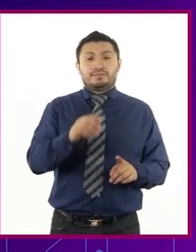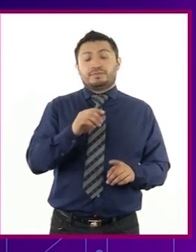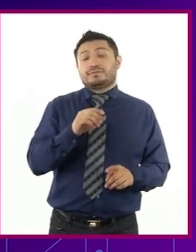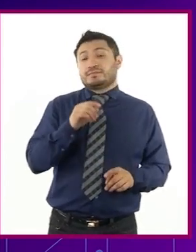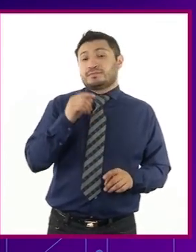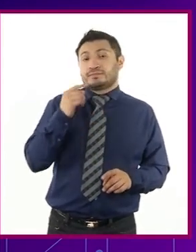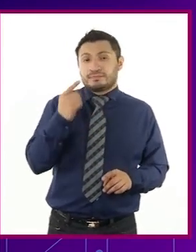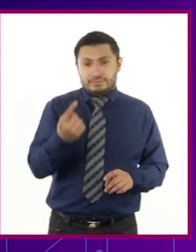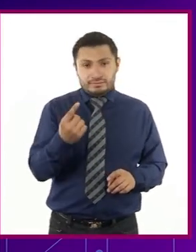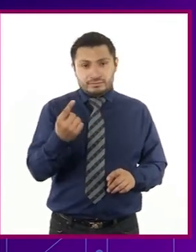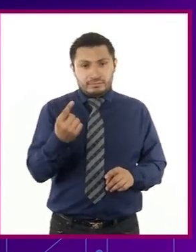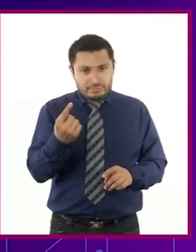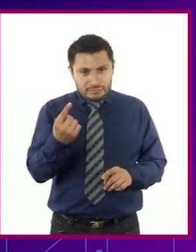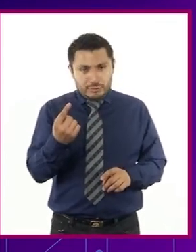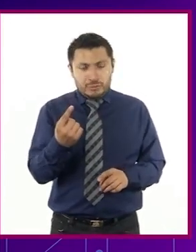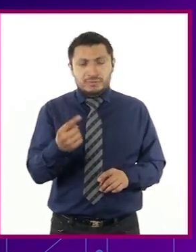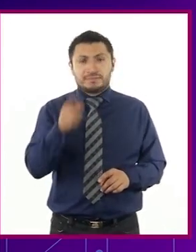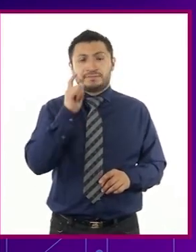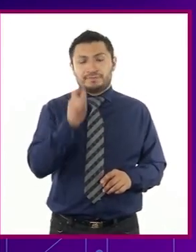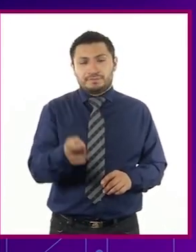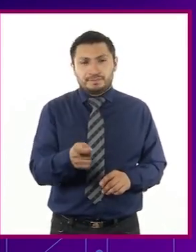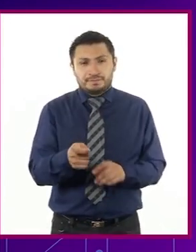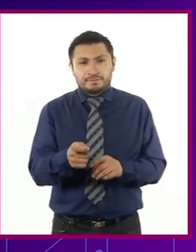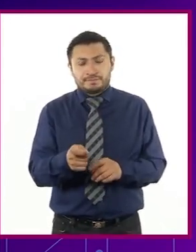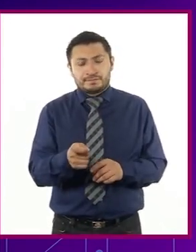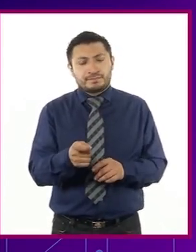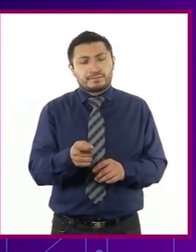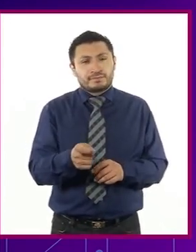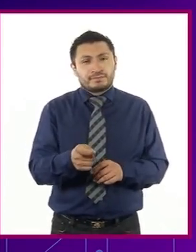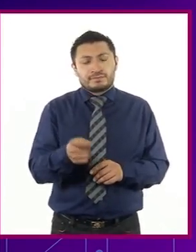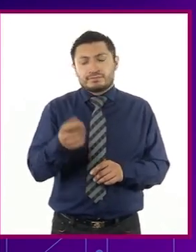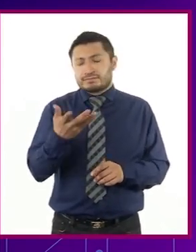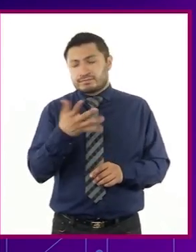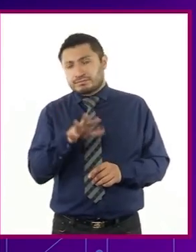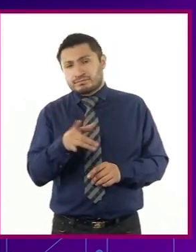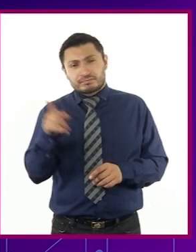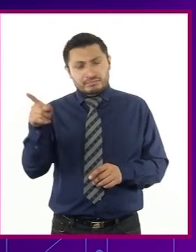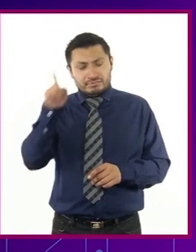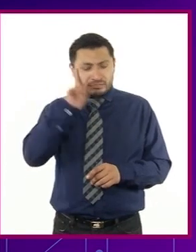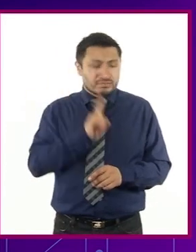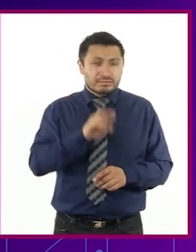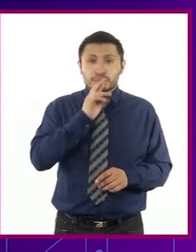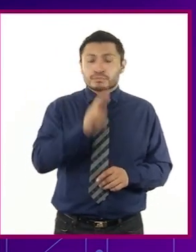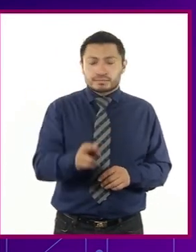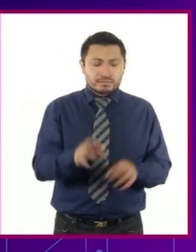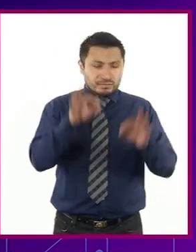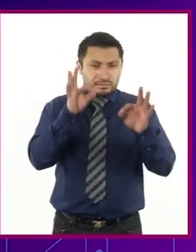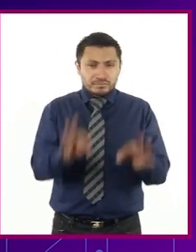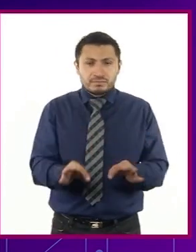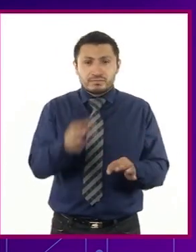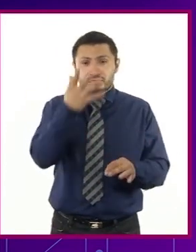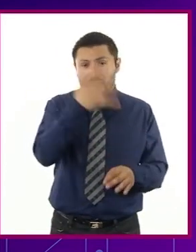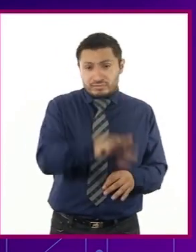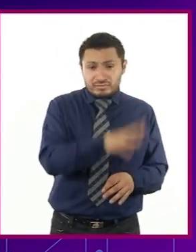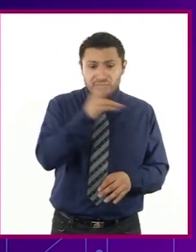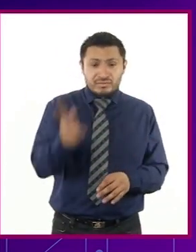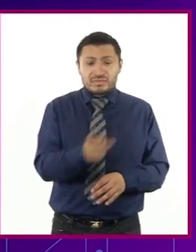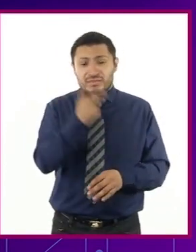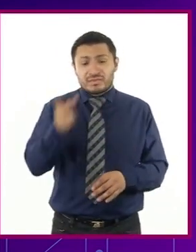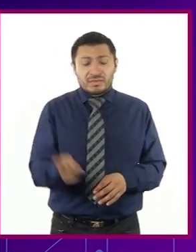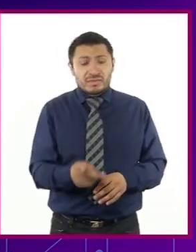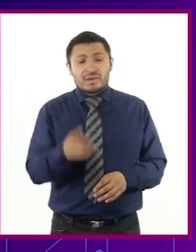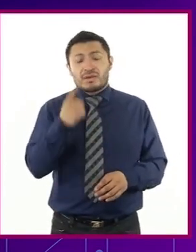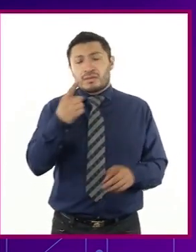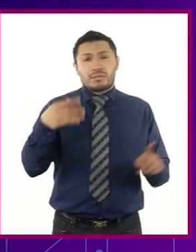es 1. Esto significa que, en promedio, Josefina responde correctamente 5 preguntas, con